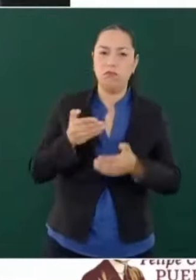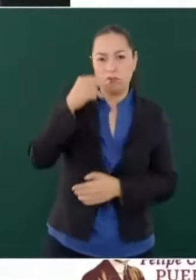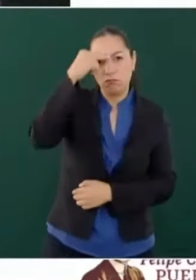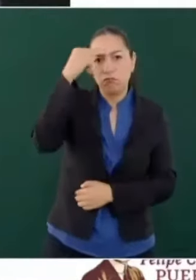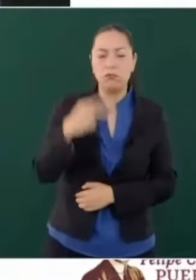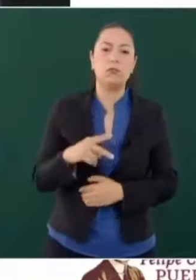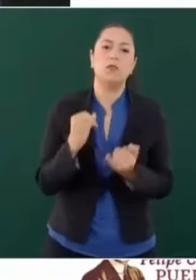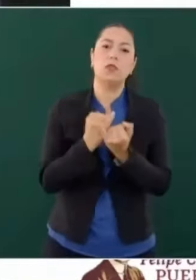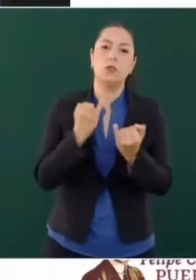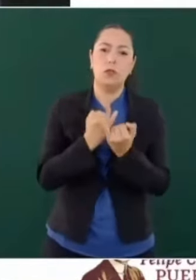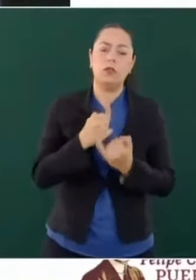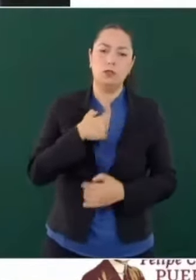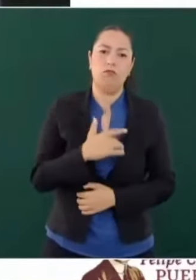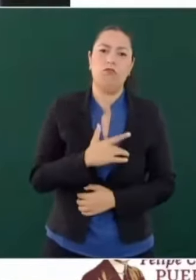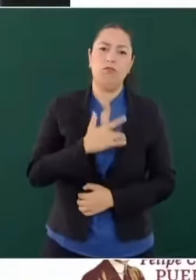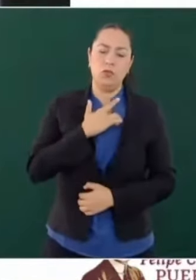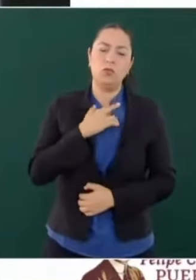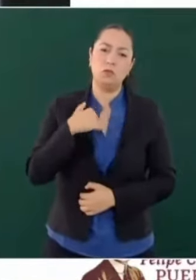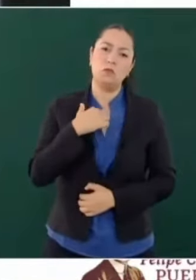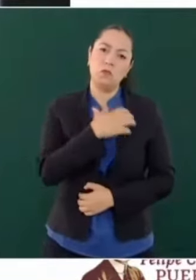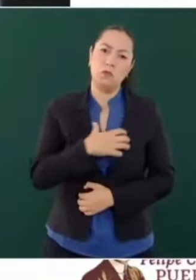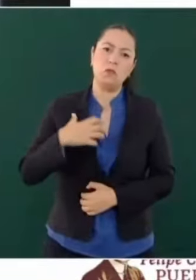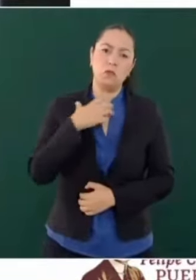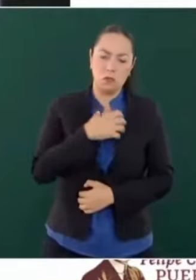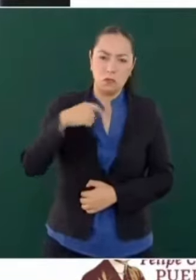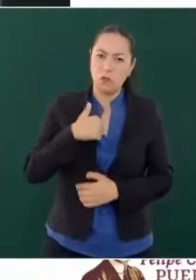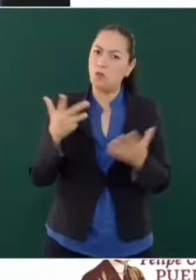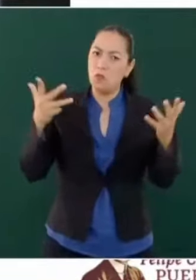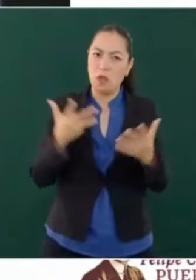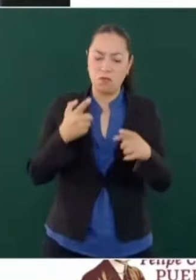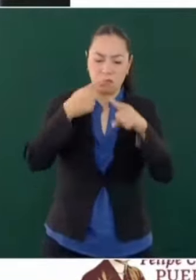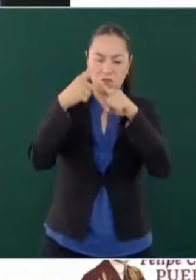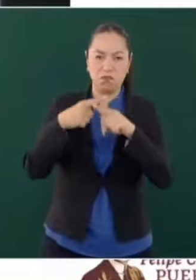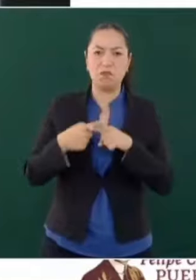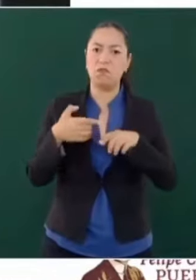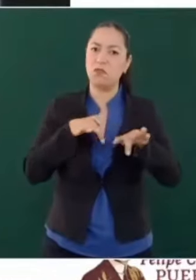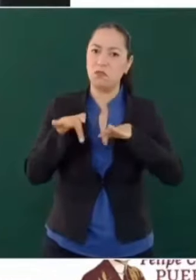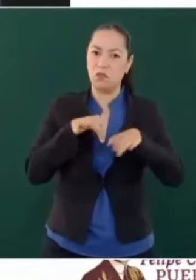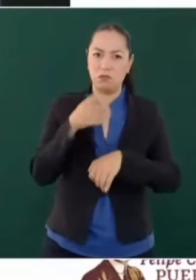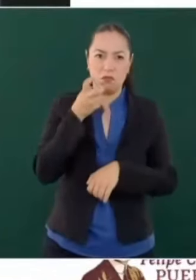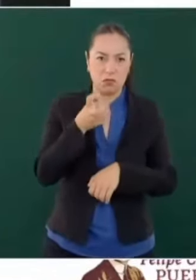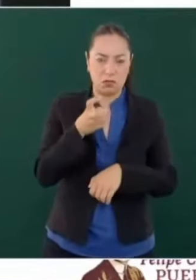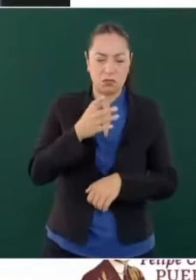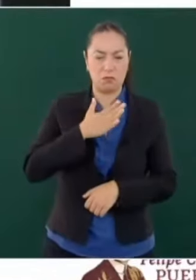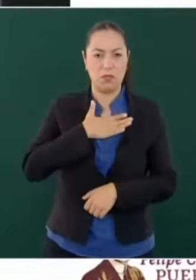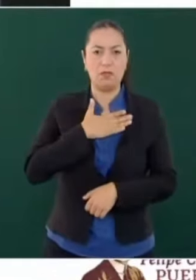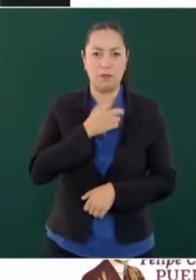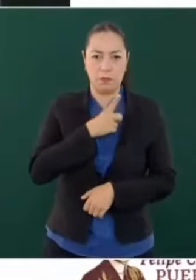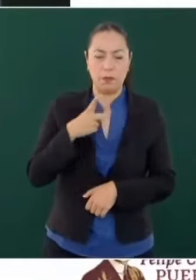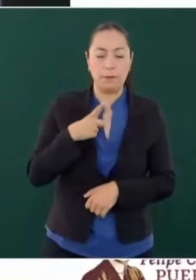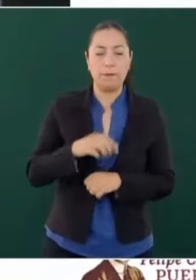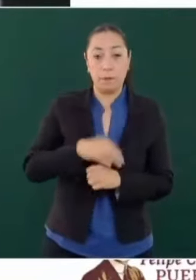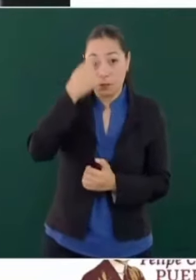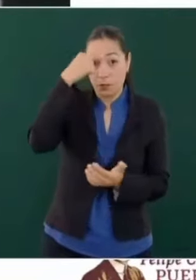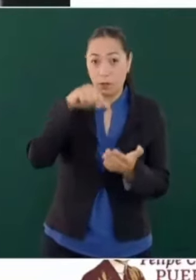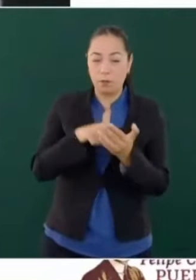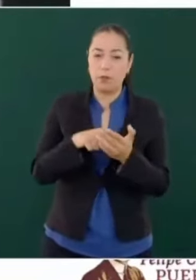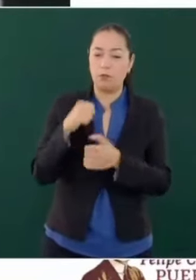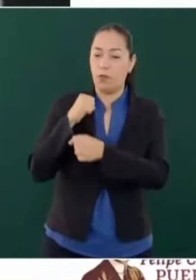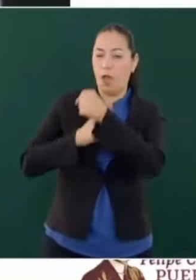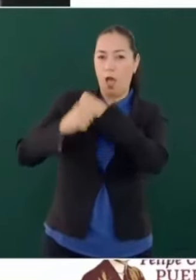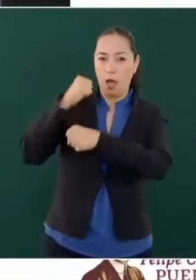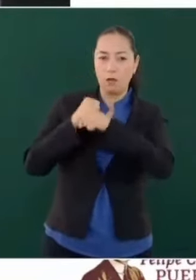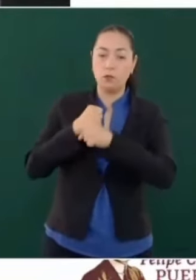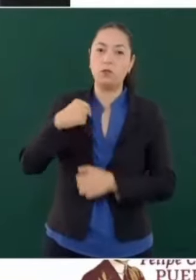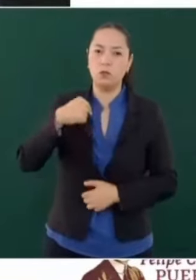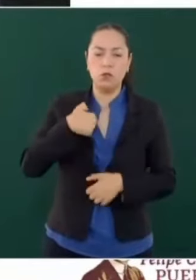con la satisfacción del deber cumplido. Créanme que durante estos años yo